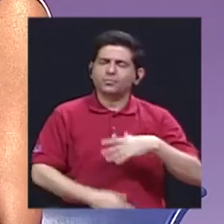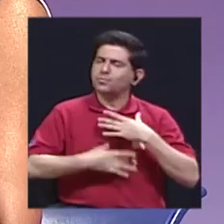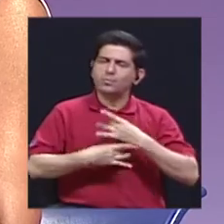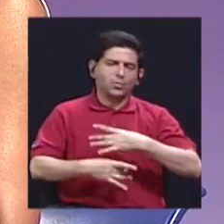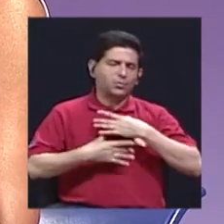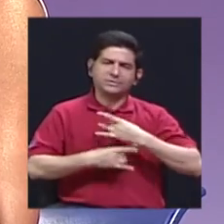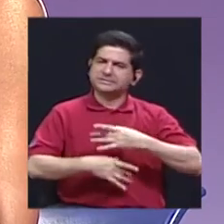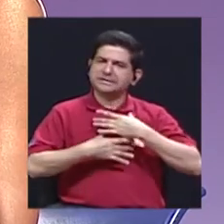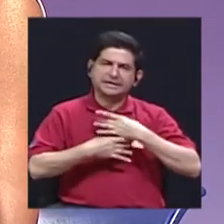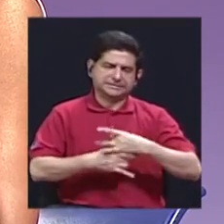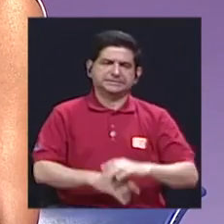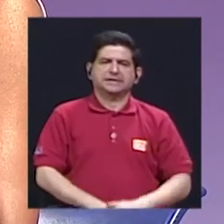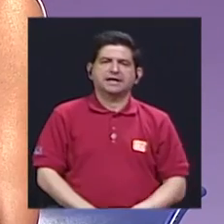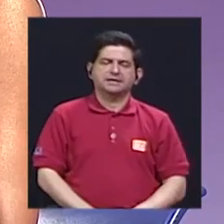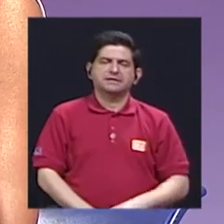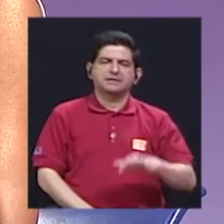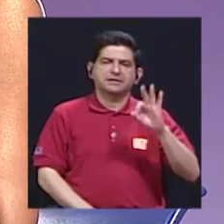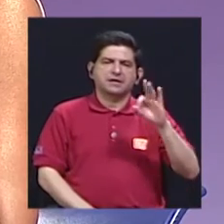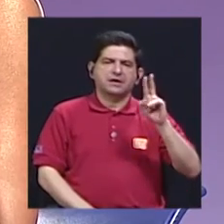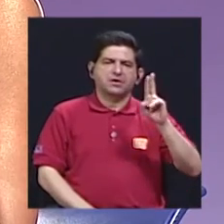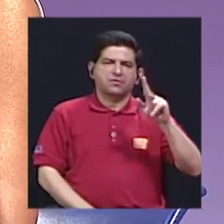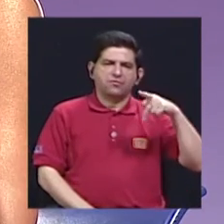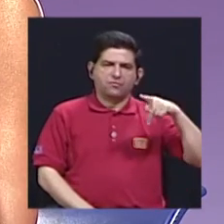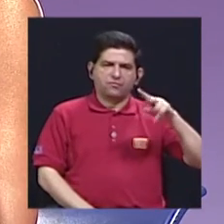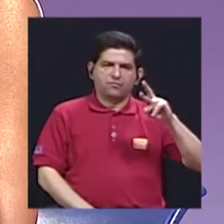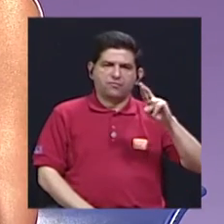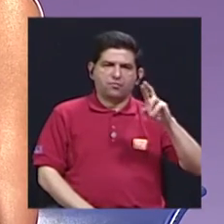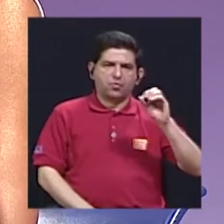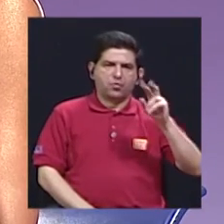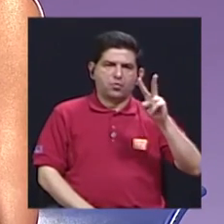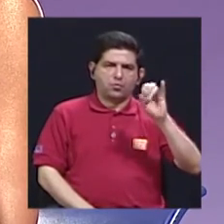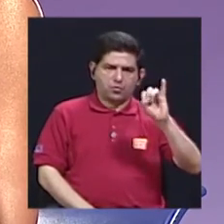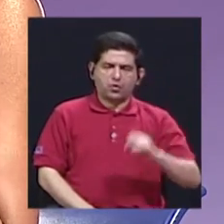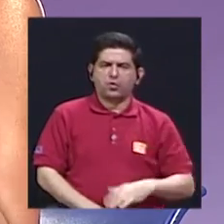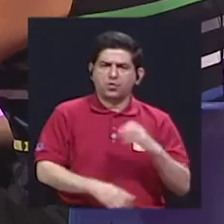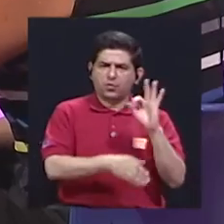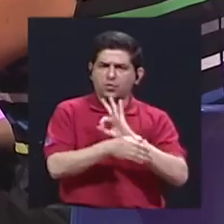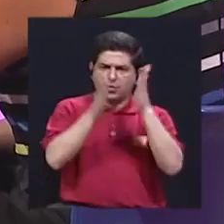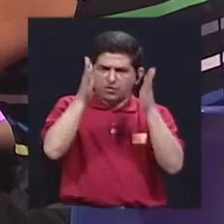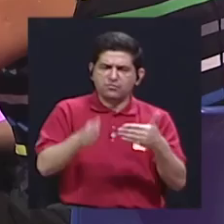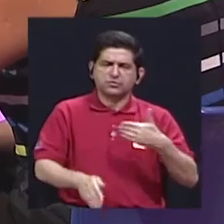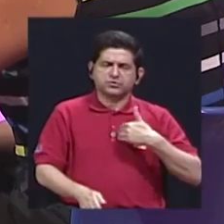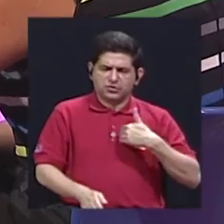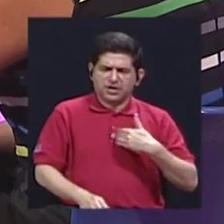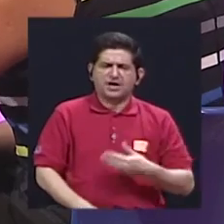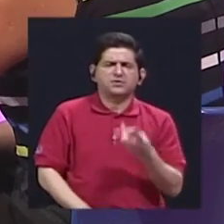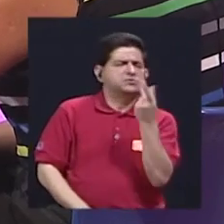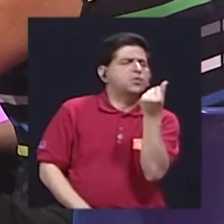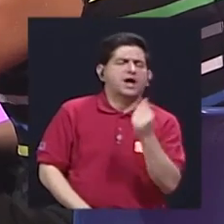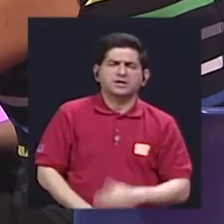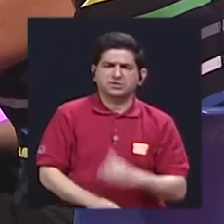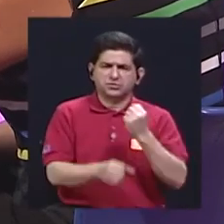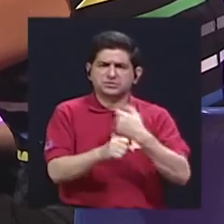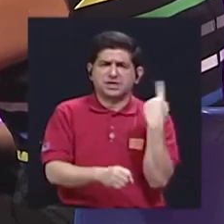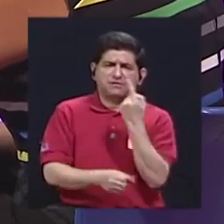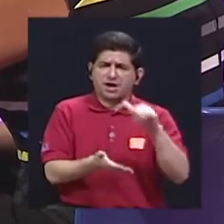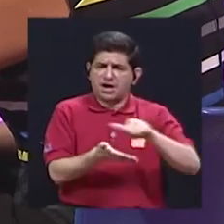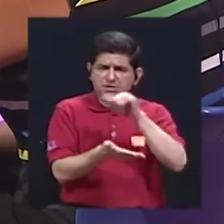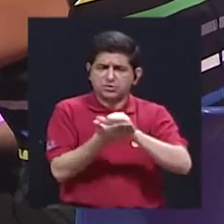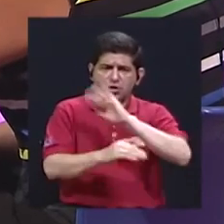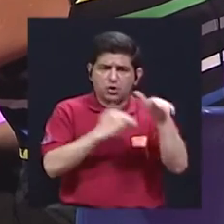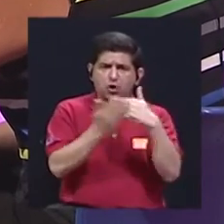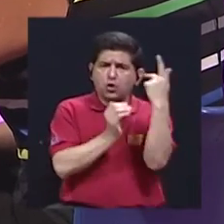interesante y probé cuantos funcionarios y funcionarias tiene trabaja en todo el país trabaja solo en san jose y